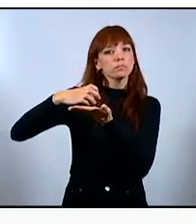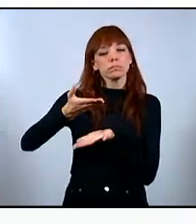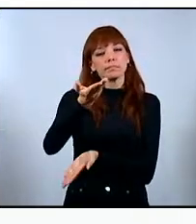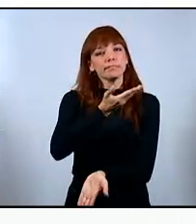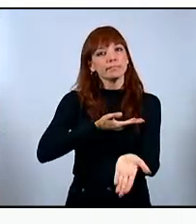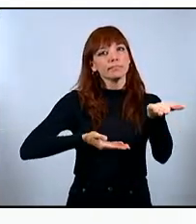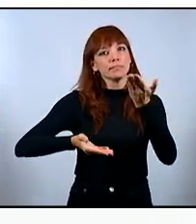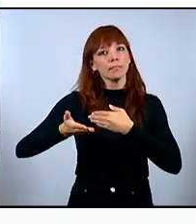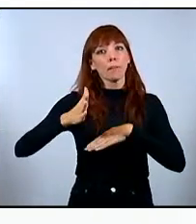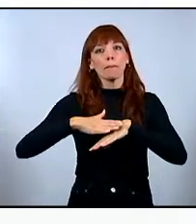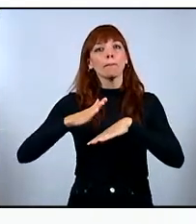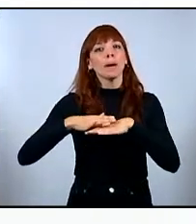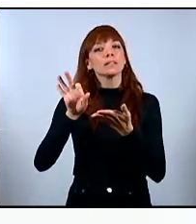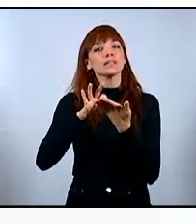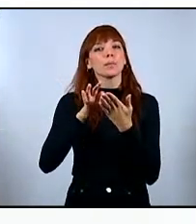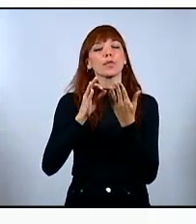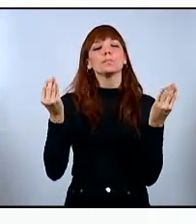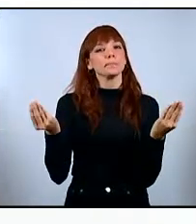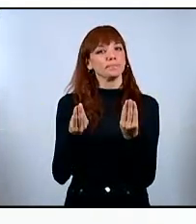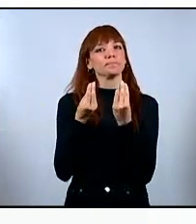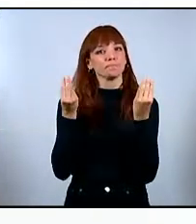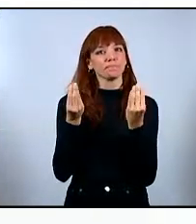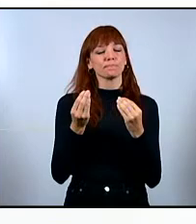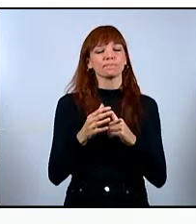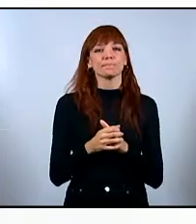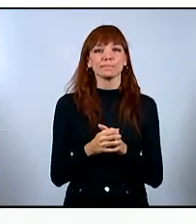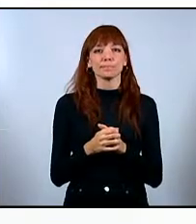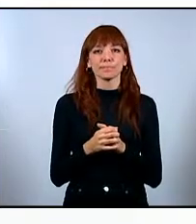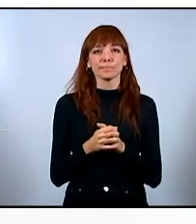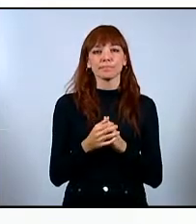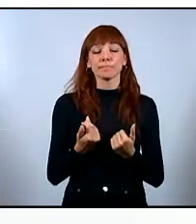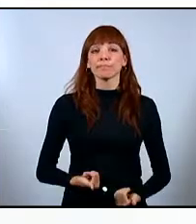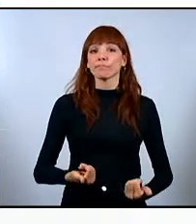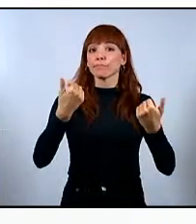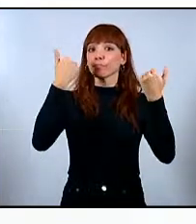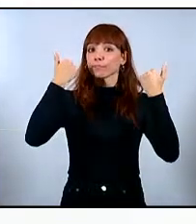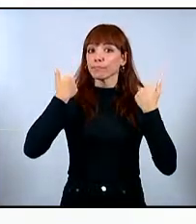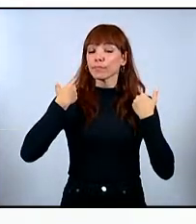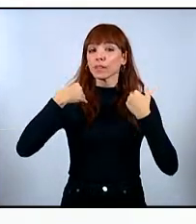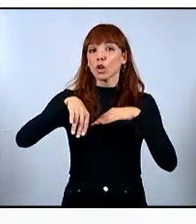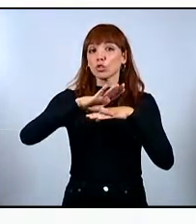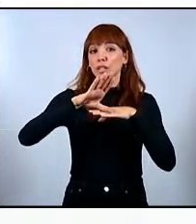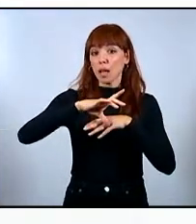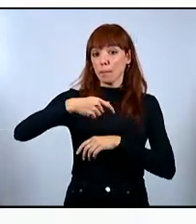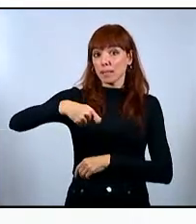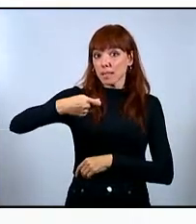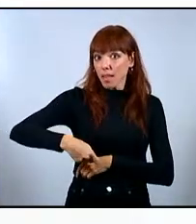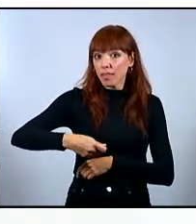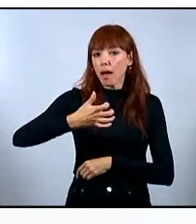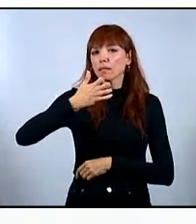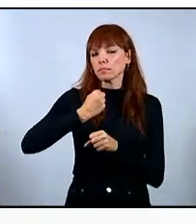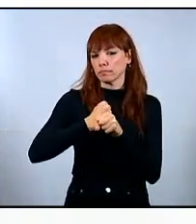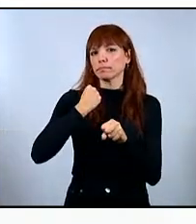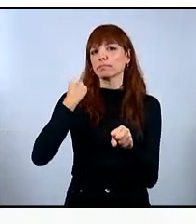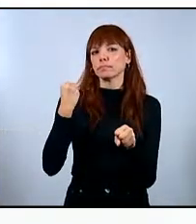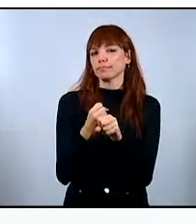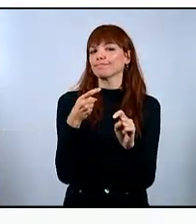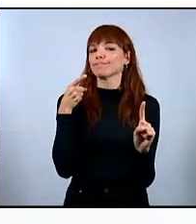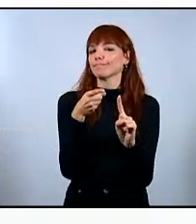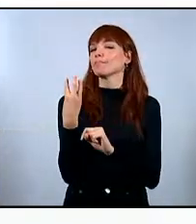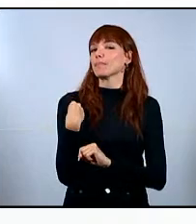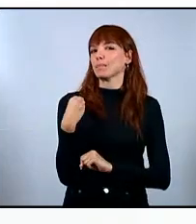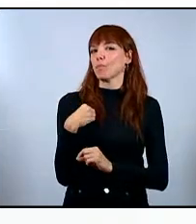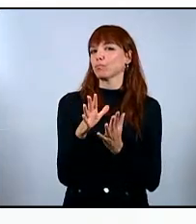comunidad autónoma. En el marco de las competencias de la Consejería de Presidencia, estamos trabajando en esta acción